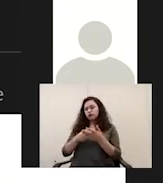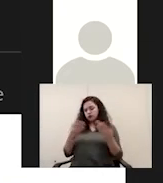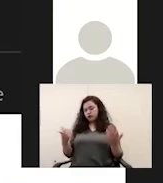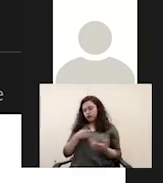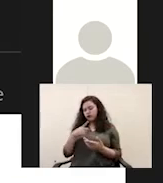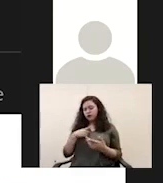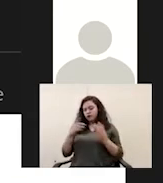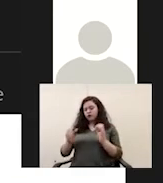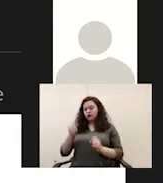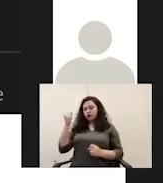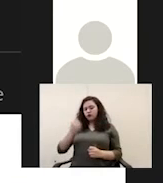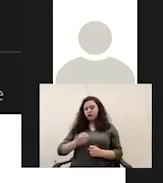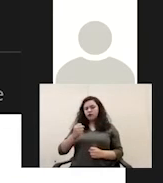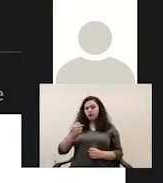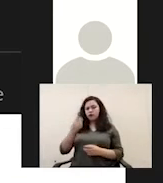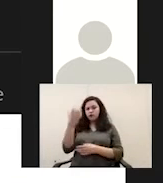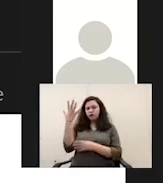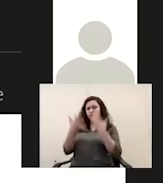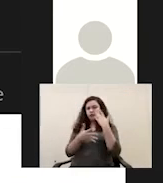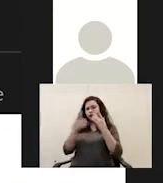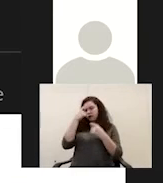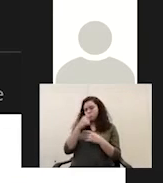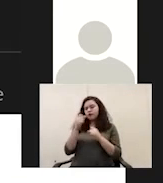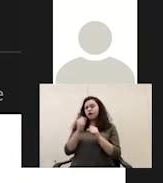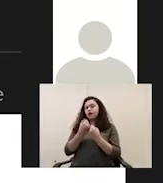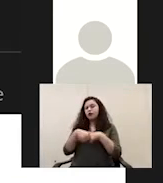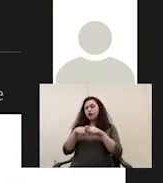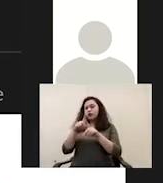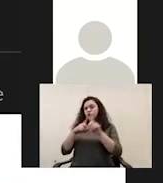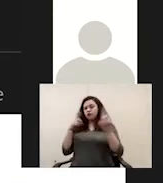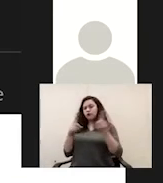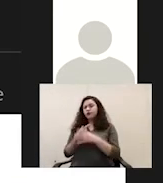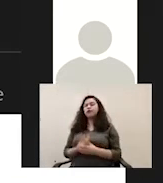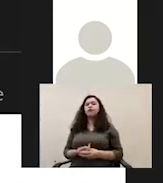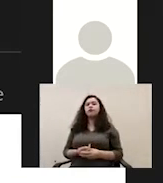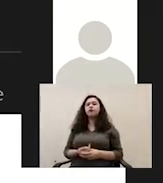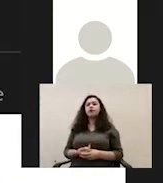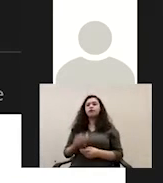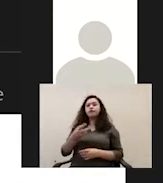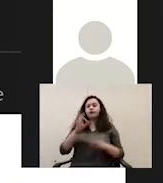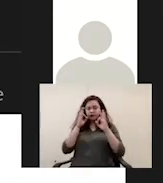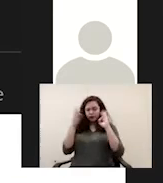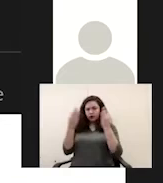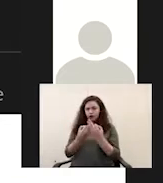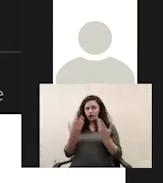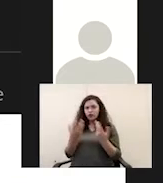colocar letreros que indiquen la sana distancia. Estos letreros van a ser de forma que no sean